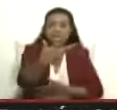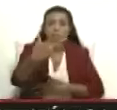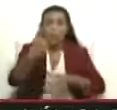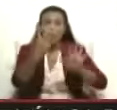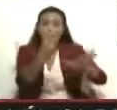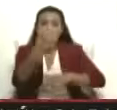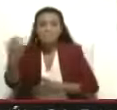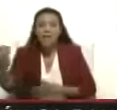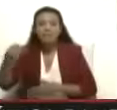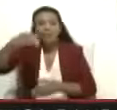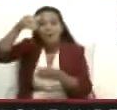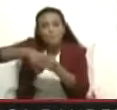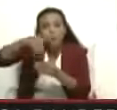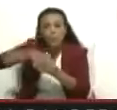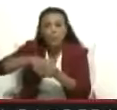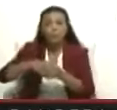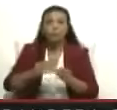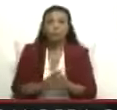10.554.320 votos.